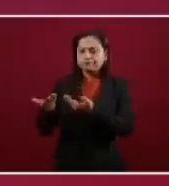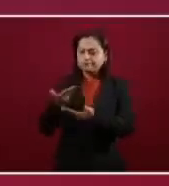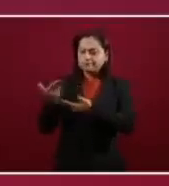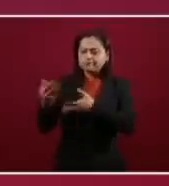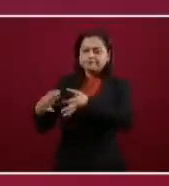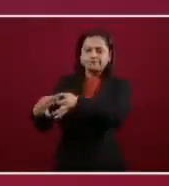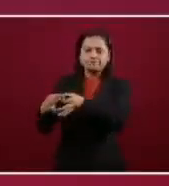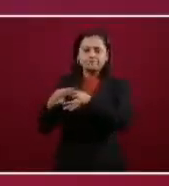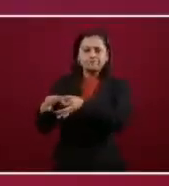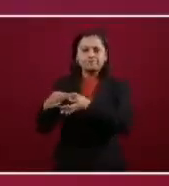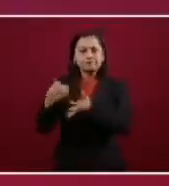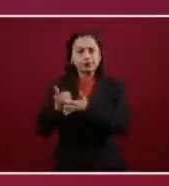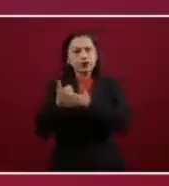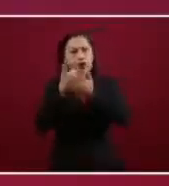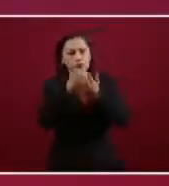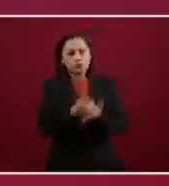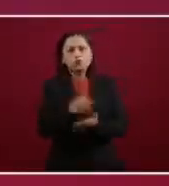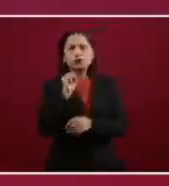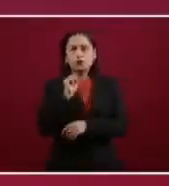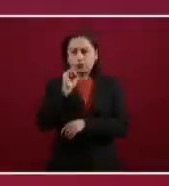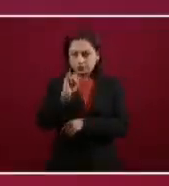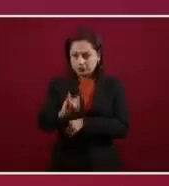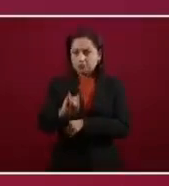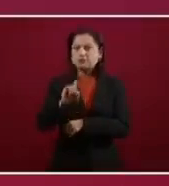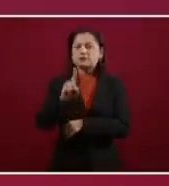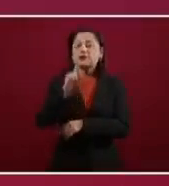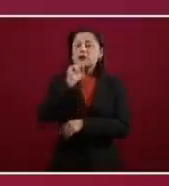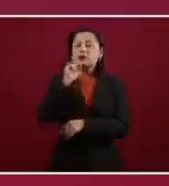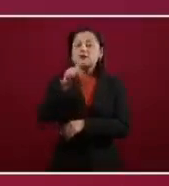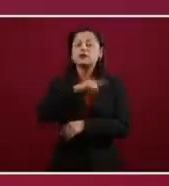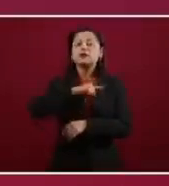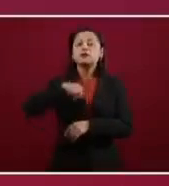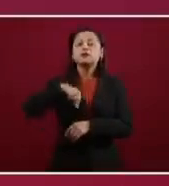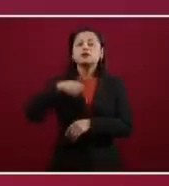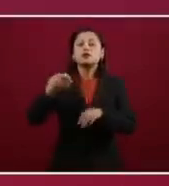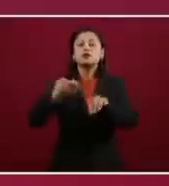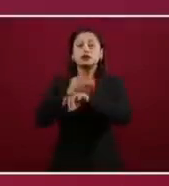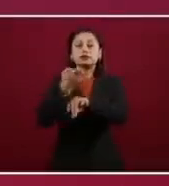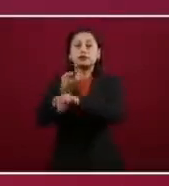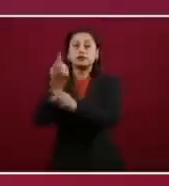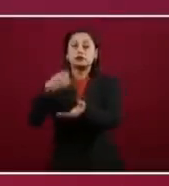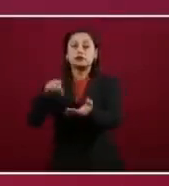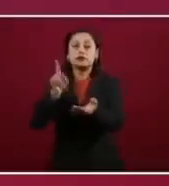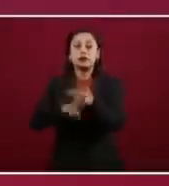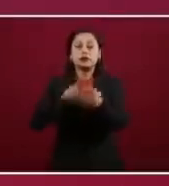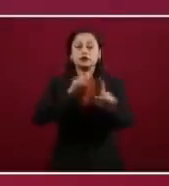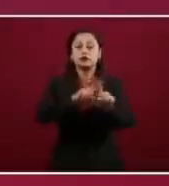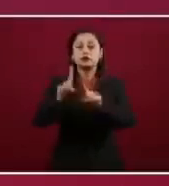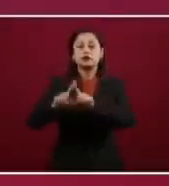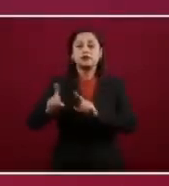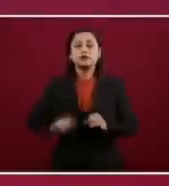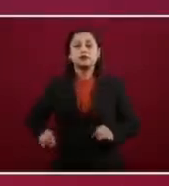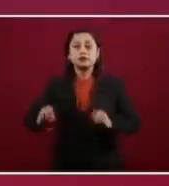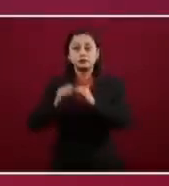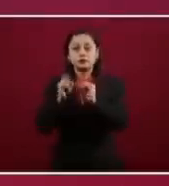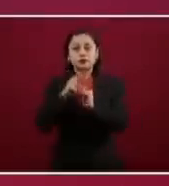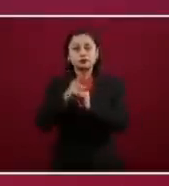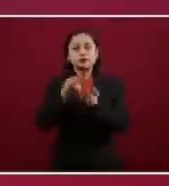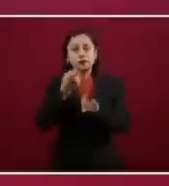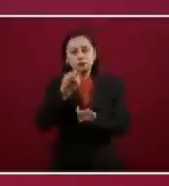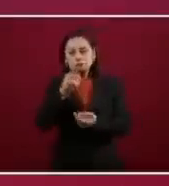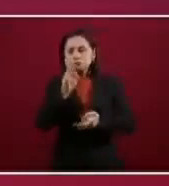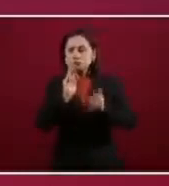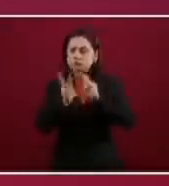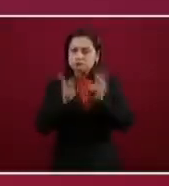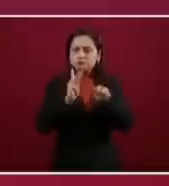hemos trabajado y hablado con los secretarios de desarrollo económico los estados también para ver maneras de colaboración y reunir